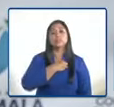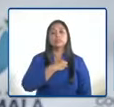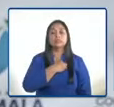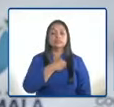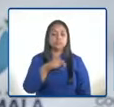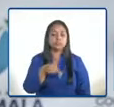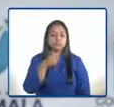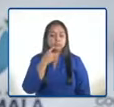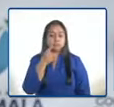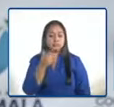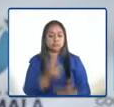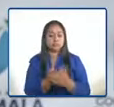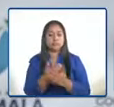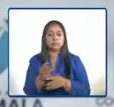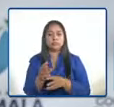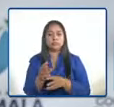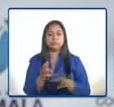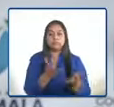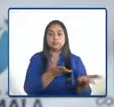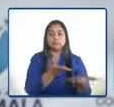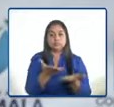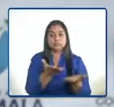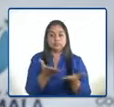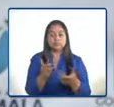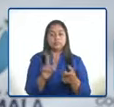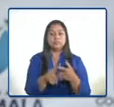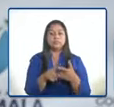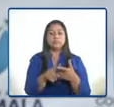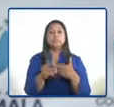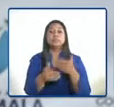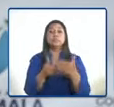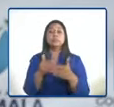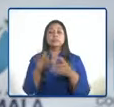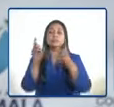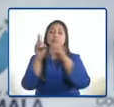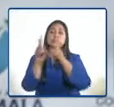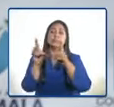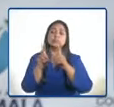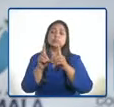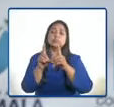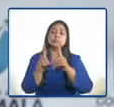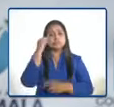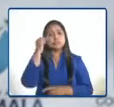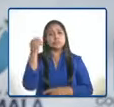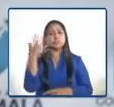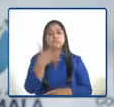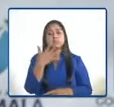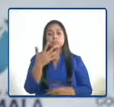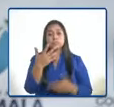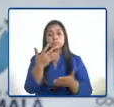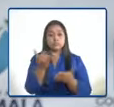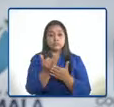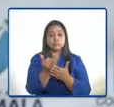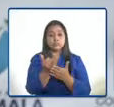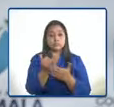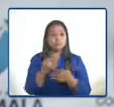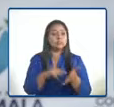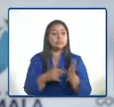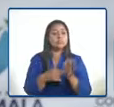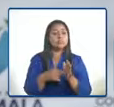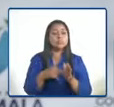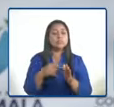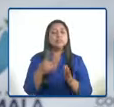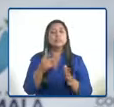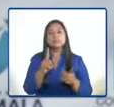nuevo modelo de atención. Inicia con un proceso de diagnóstico de capacidades institucionales, y esto requiere, por